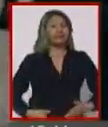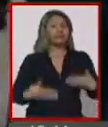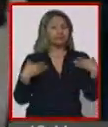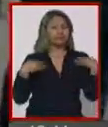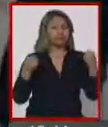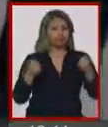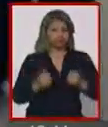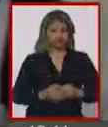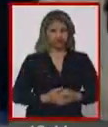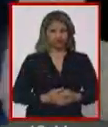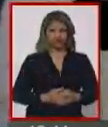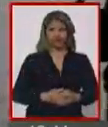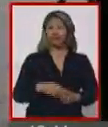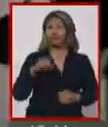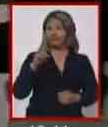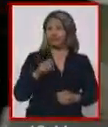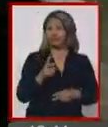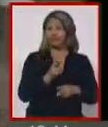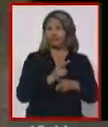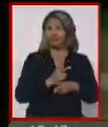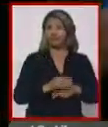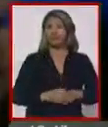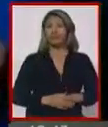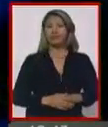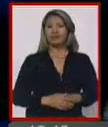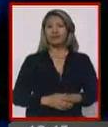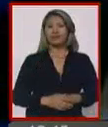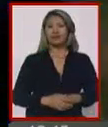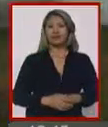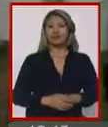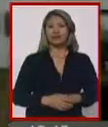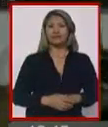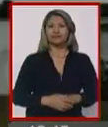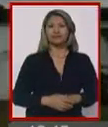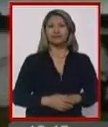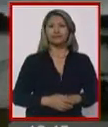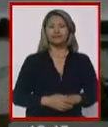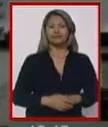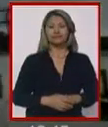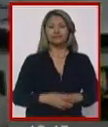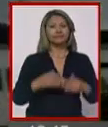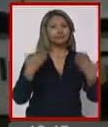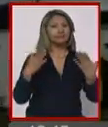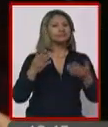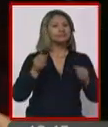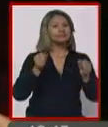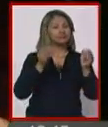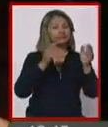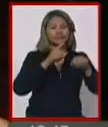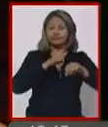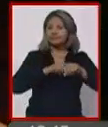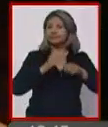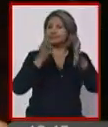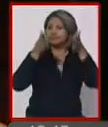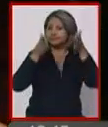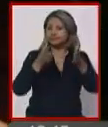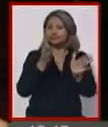vida, y eso es lo que debemos preservar, ¿no? ¿Ya es hora de poner orden en Palmasola? Ya es hora de poner orden, y creo